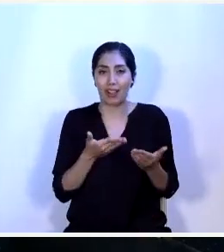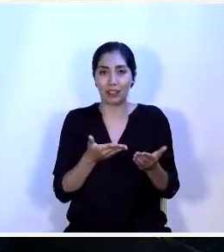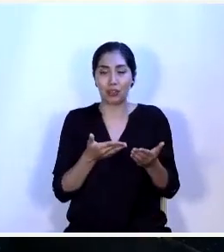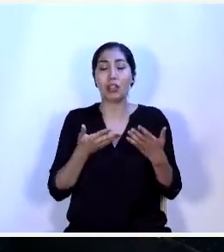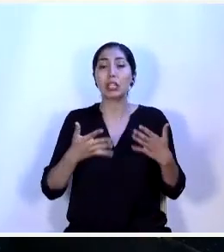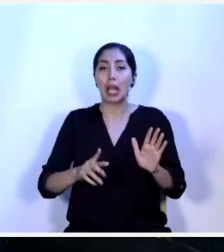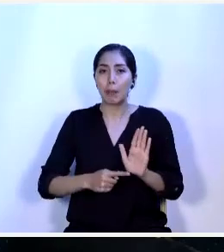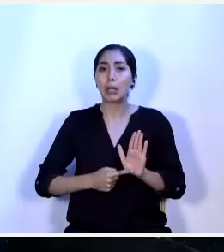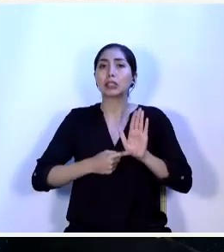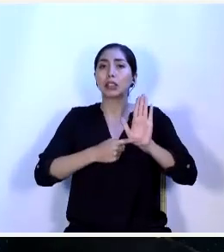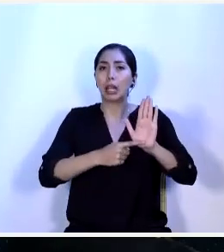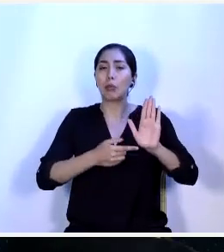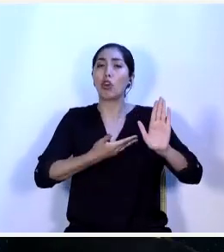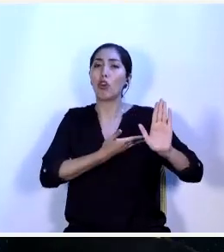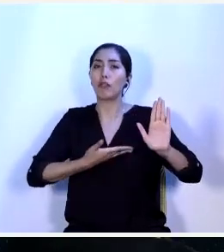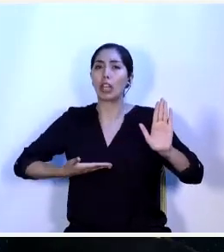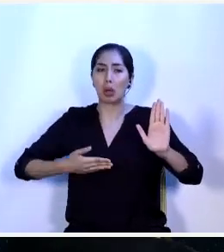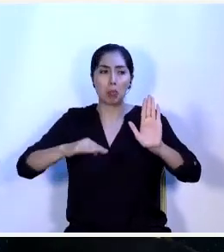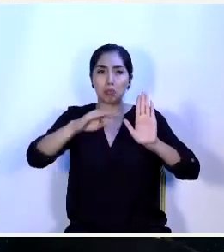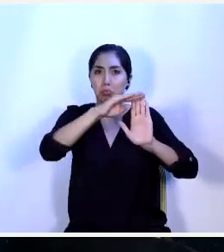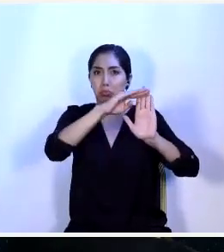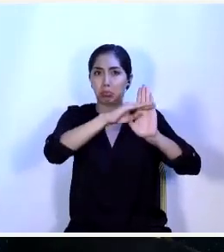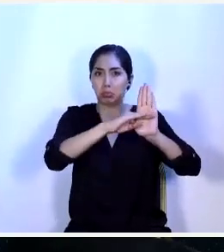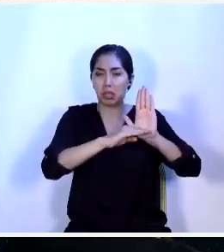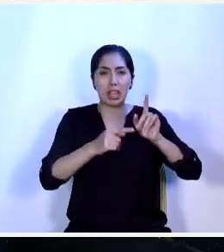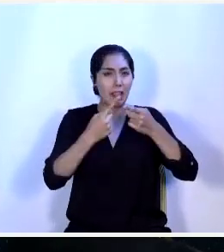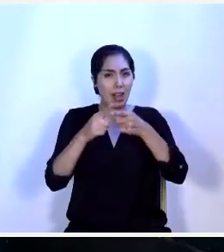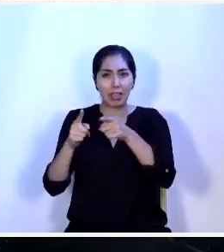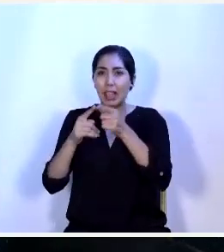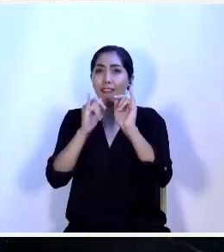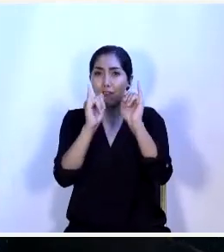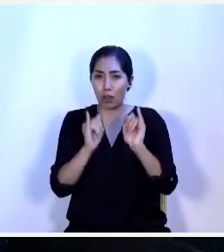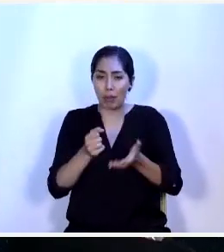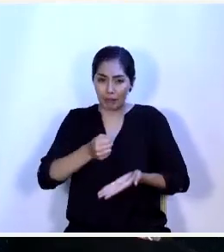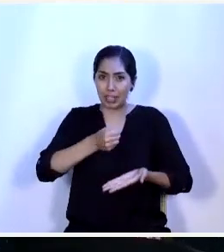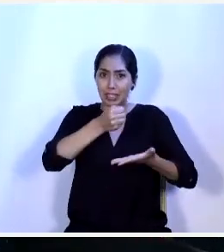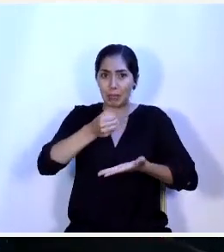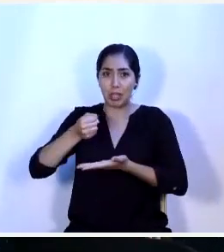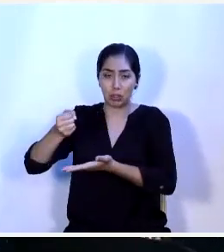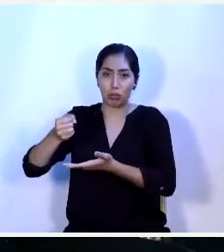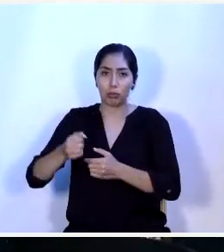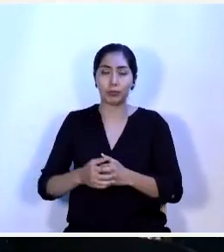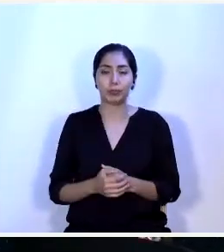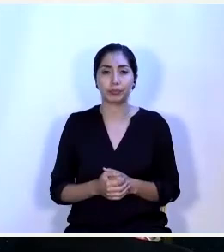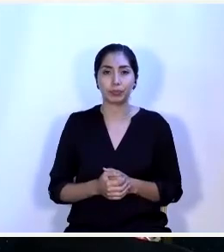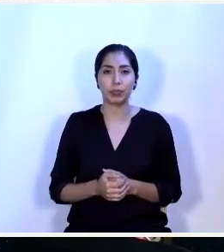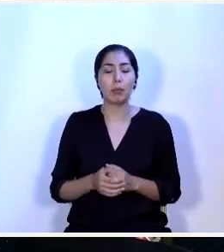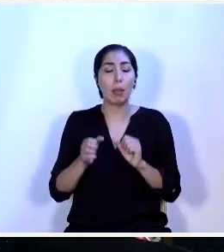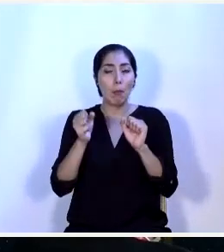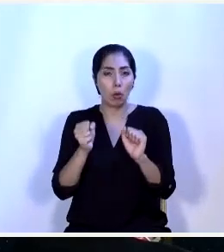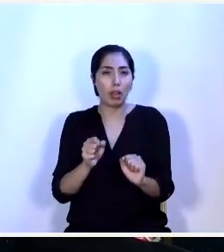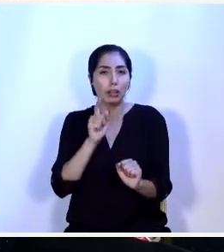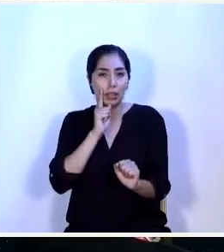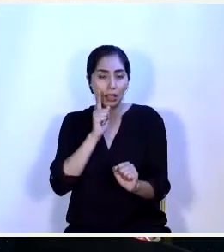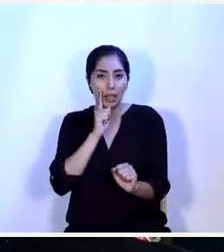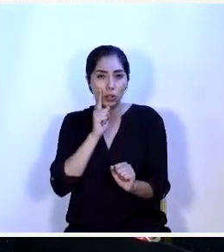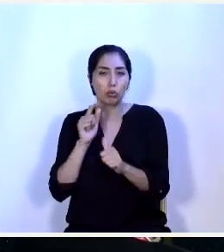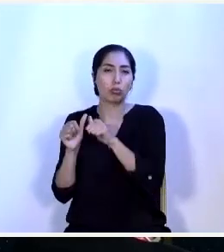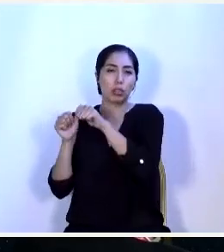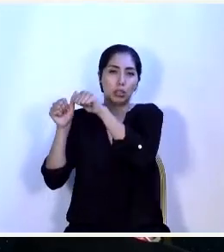presentado al gobierno un pool de alternativas de financiamiento, pensando principalmente en las exenciones, para poder tener una